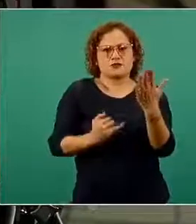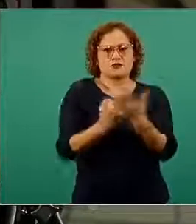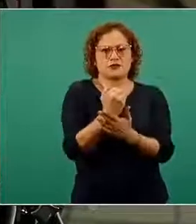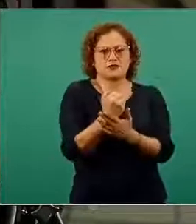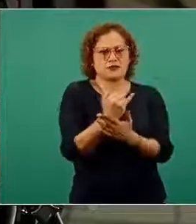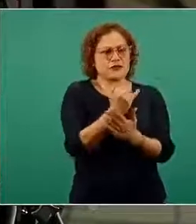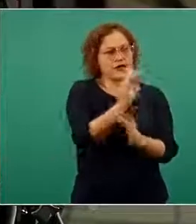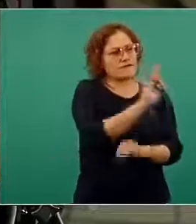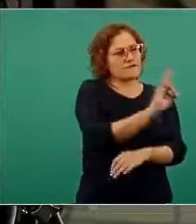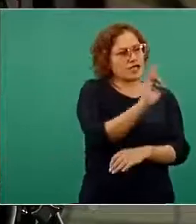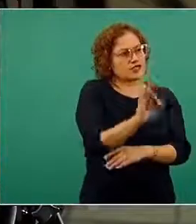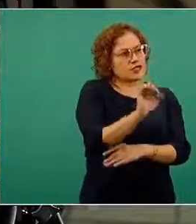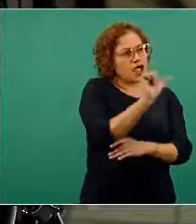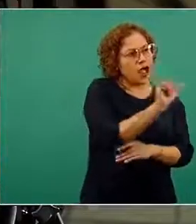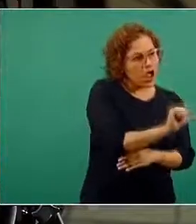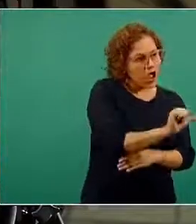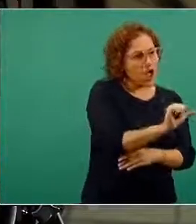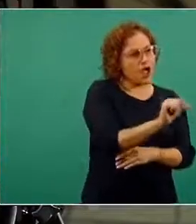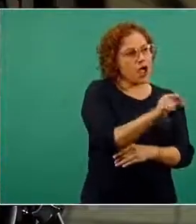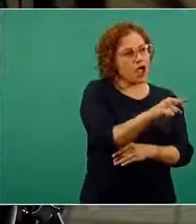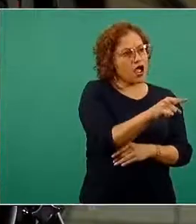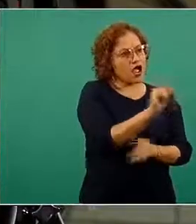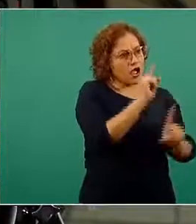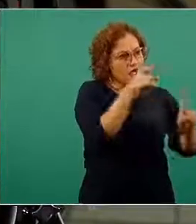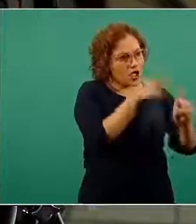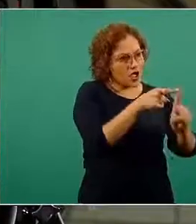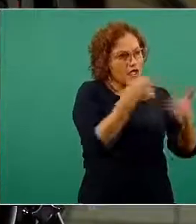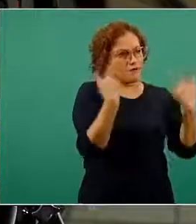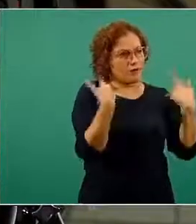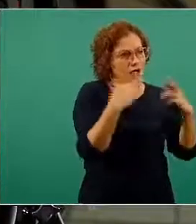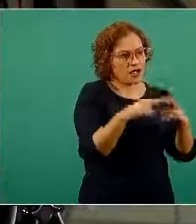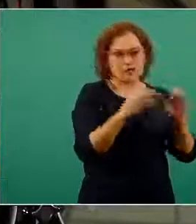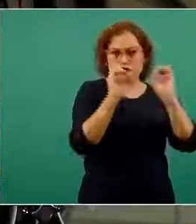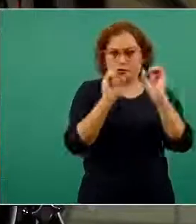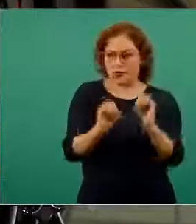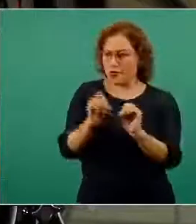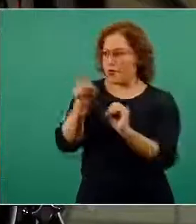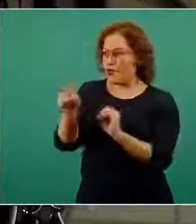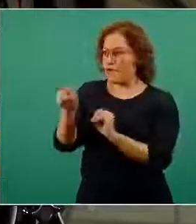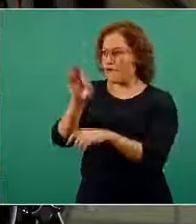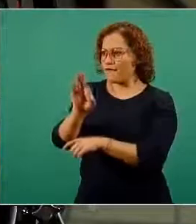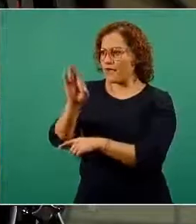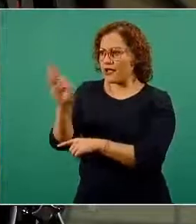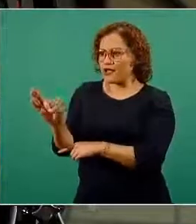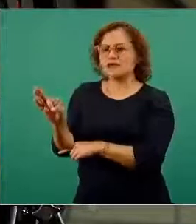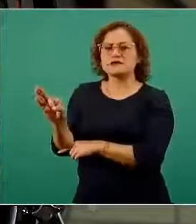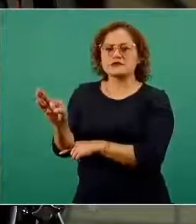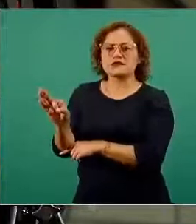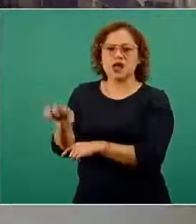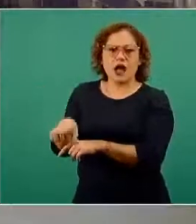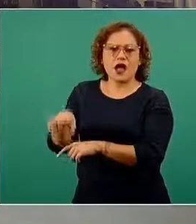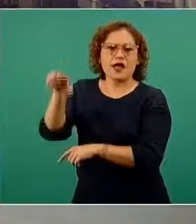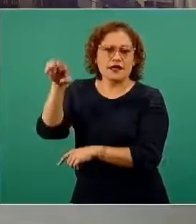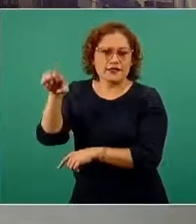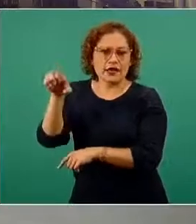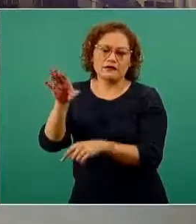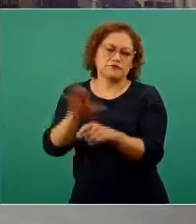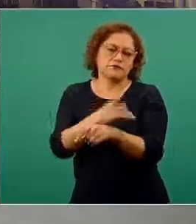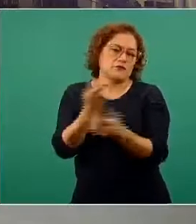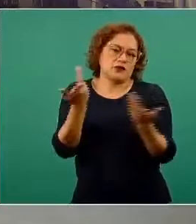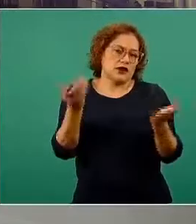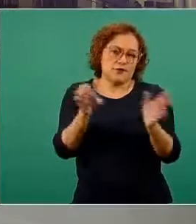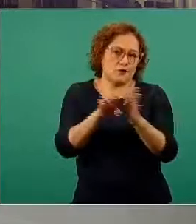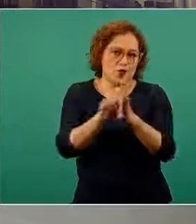¿Qué decisión tiene que tomar o se va a poder hacer esto? Porque si les toca vacunarse con CanSino a los doctores,